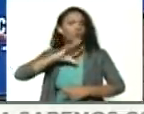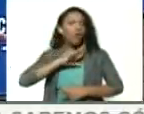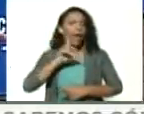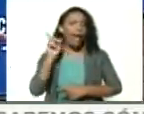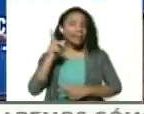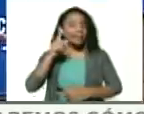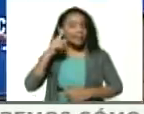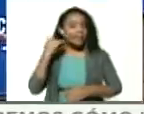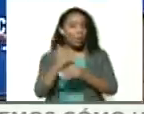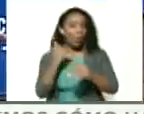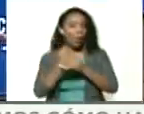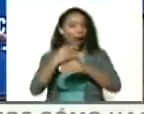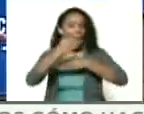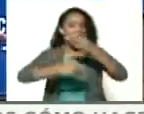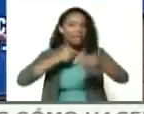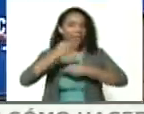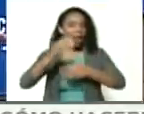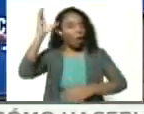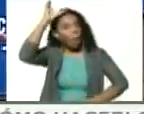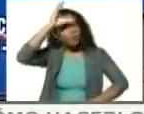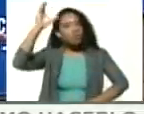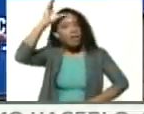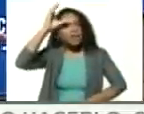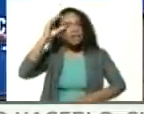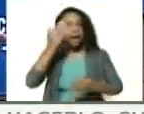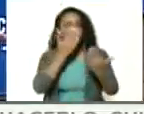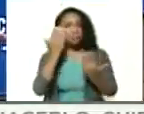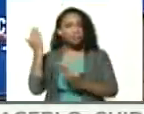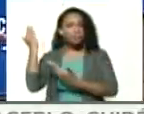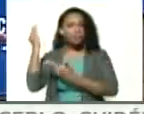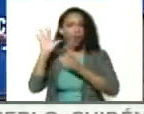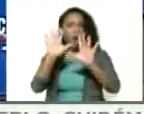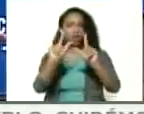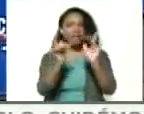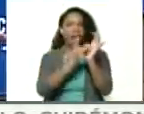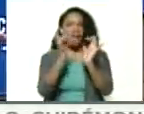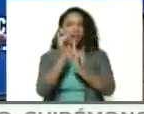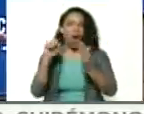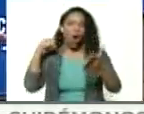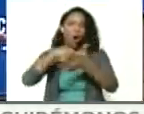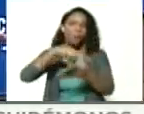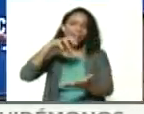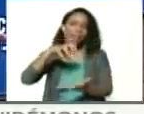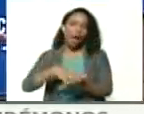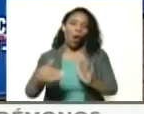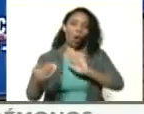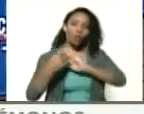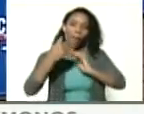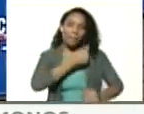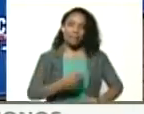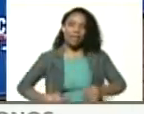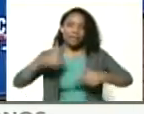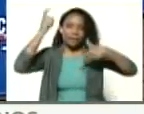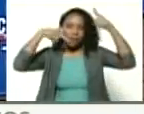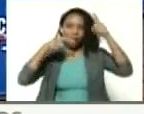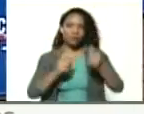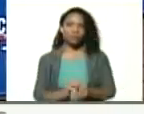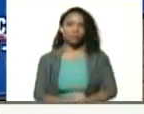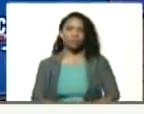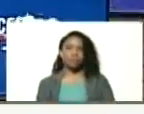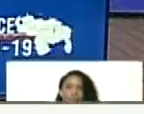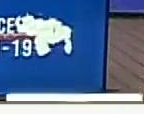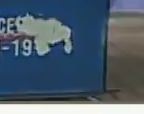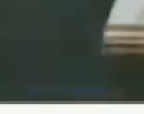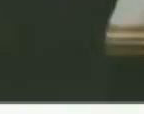es hacer conciencia. Adelante, 11 de abril, golpe de Estado contra el presidente Hugo Chávez.